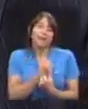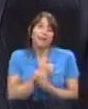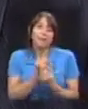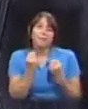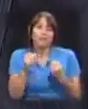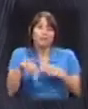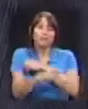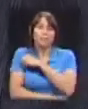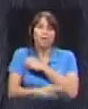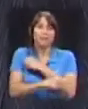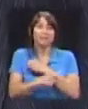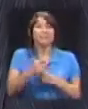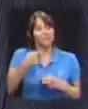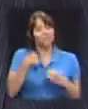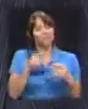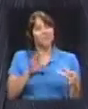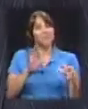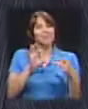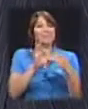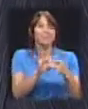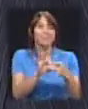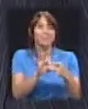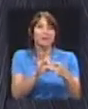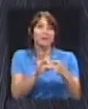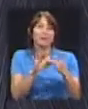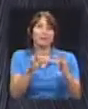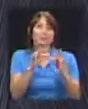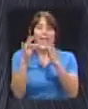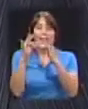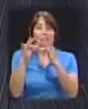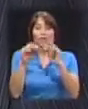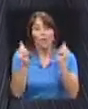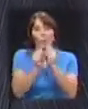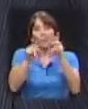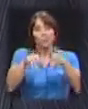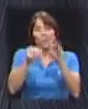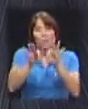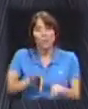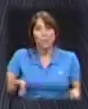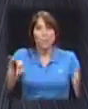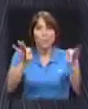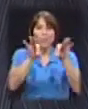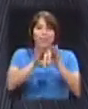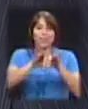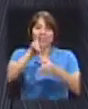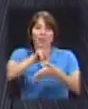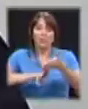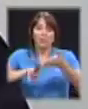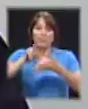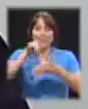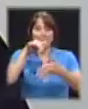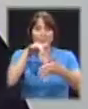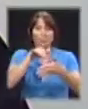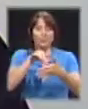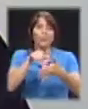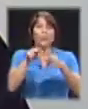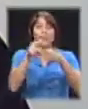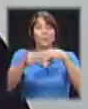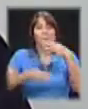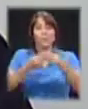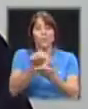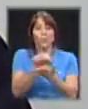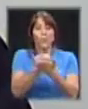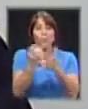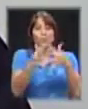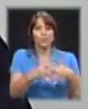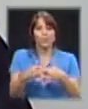persona que ha sido muy importante en la academia y en el mundo económico en los Estados Unidos. Sí, incluso puede